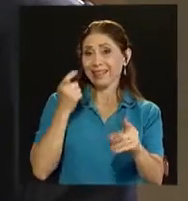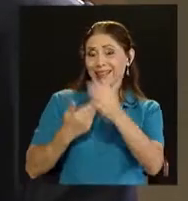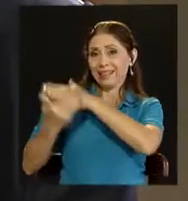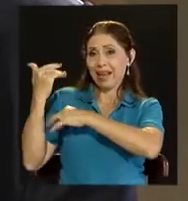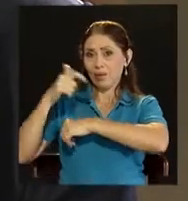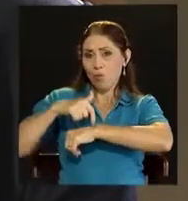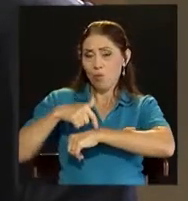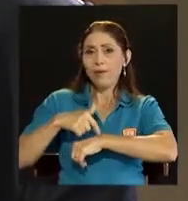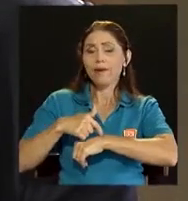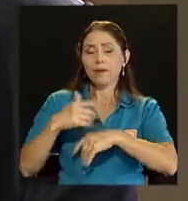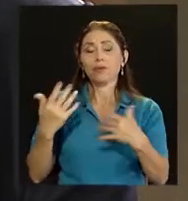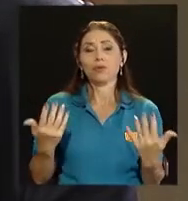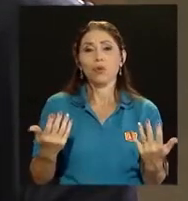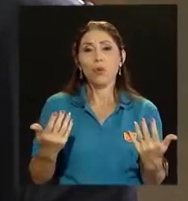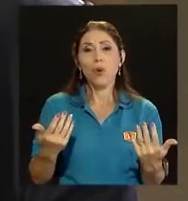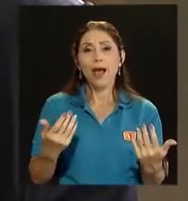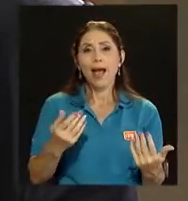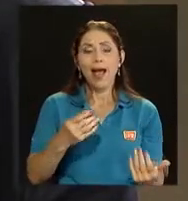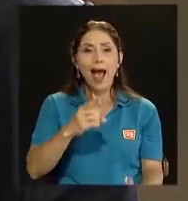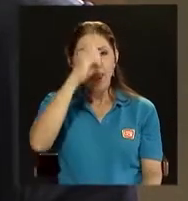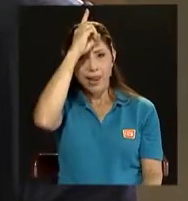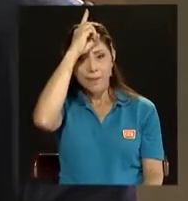ha asumido